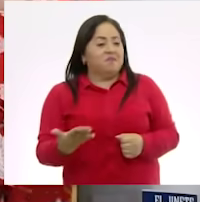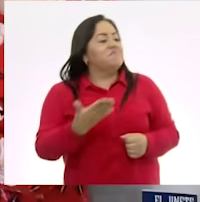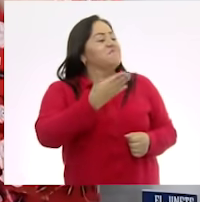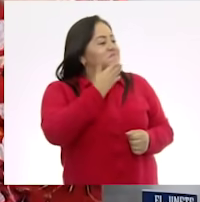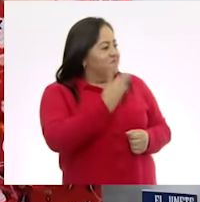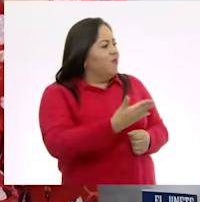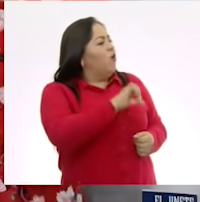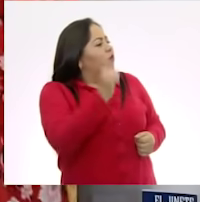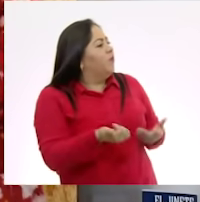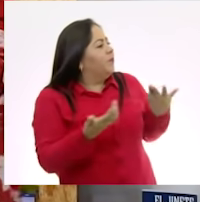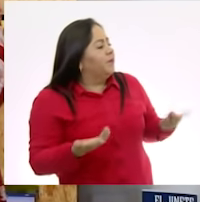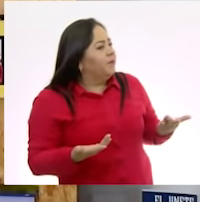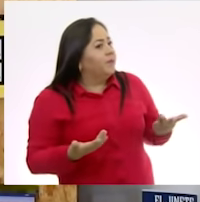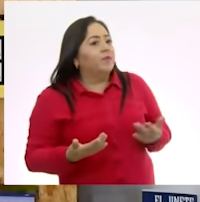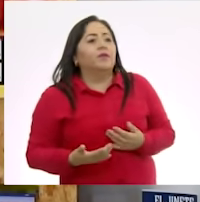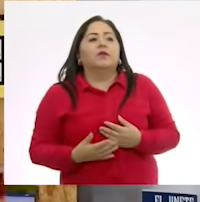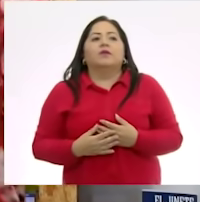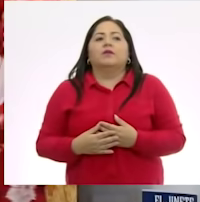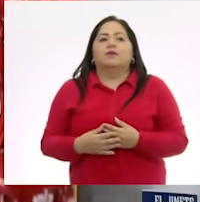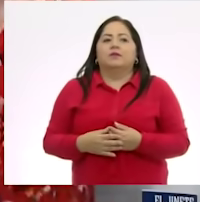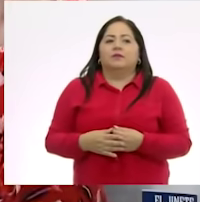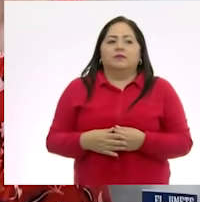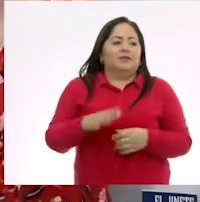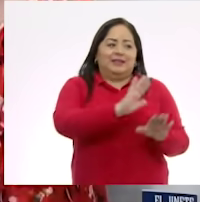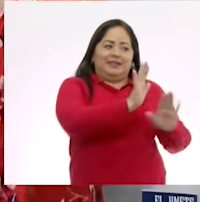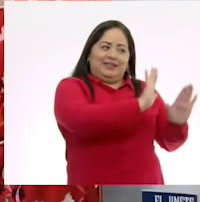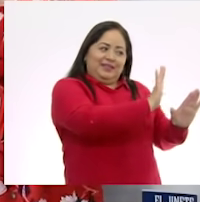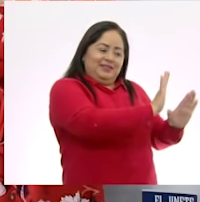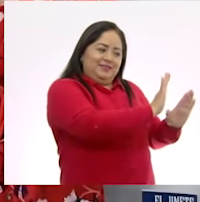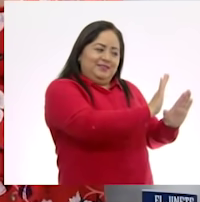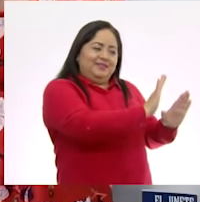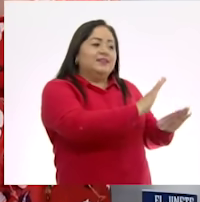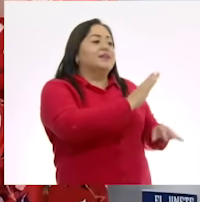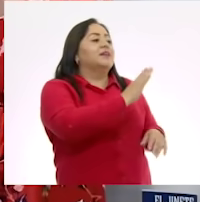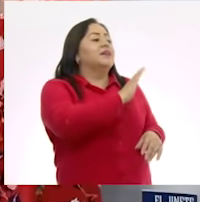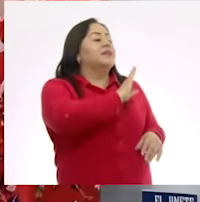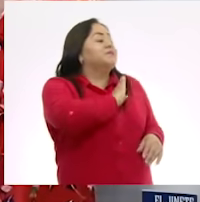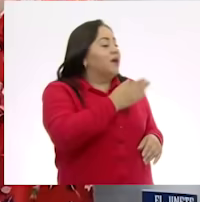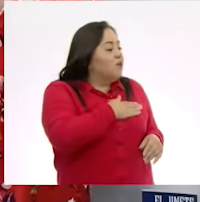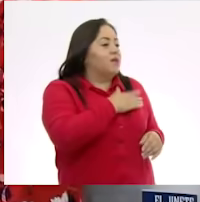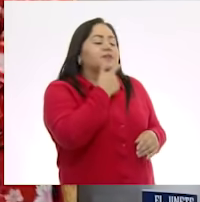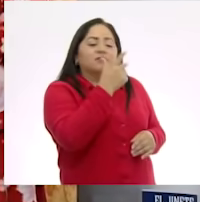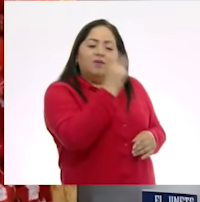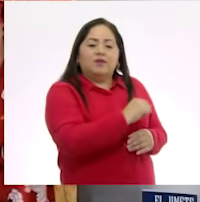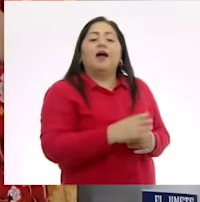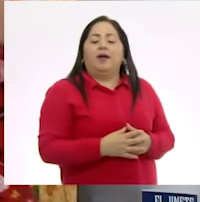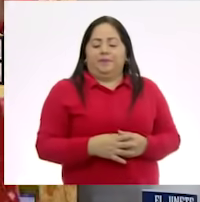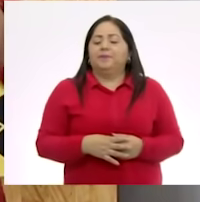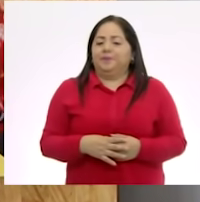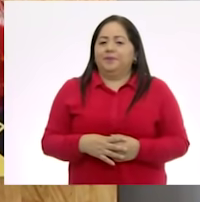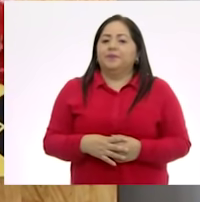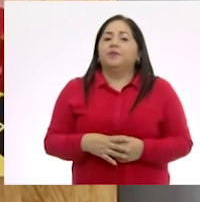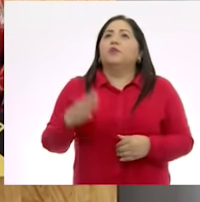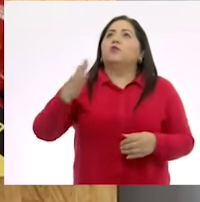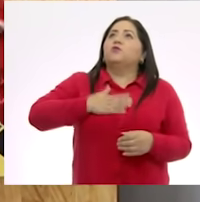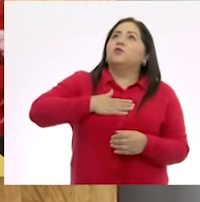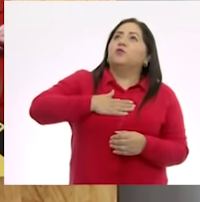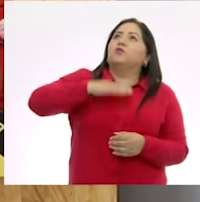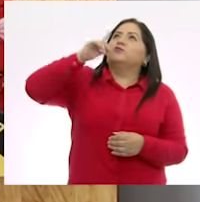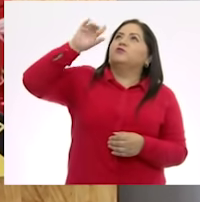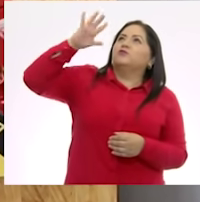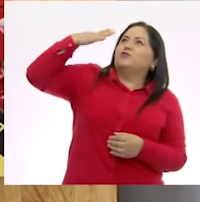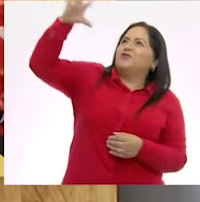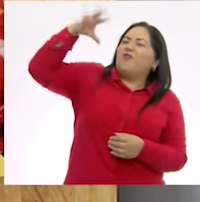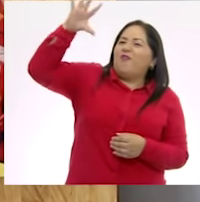bien. ¿Qué sigue? I am the sol. No, no, señor Sol. En español, en español. Ah, yo soy el